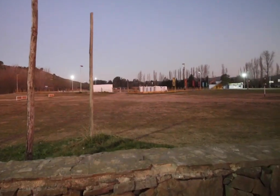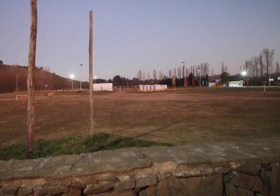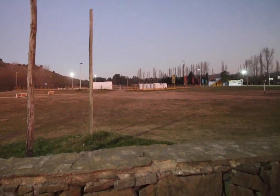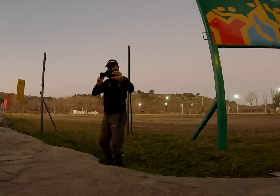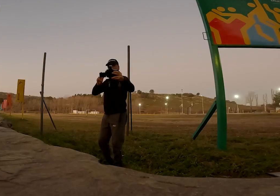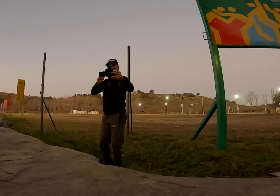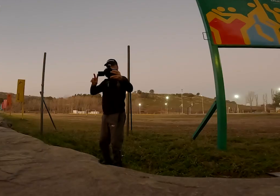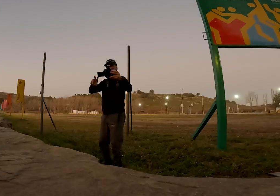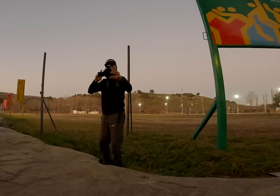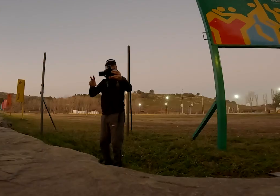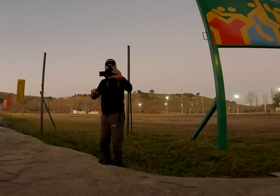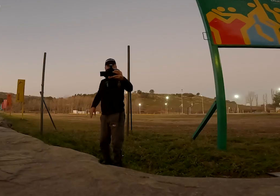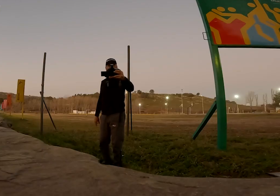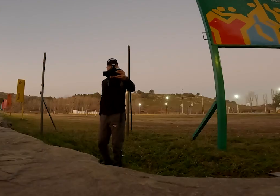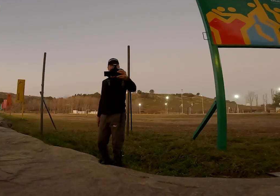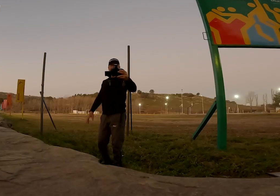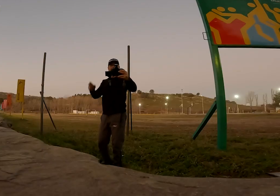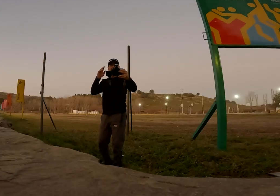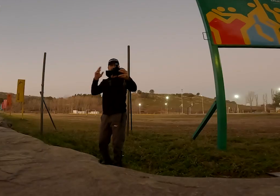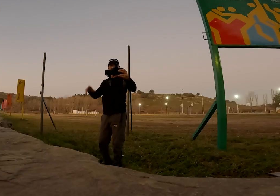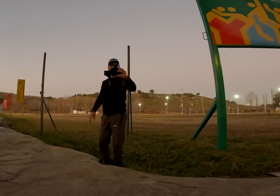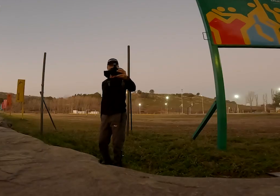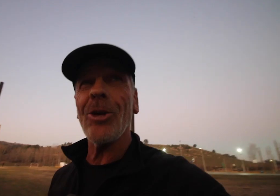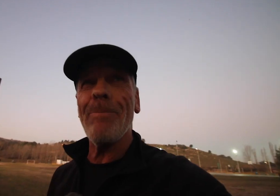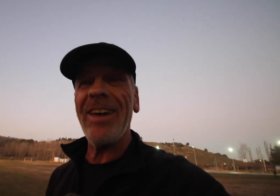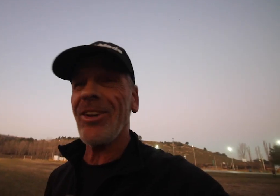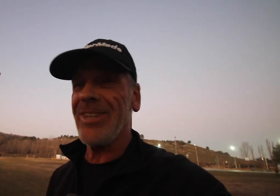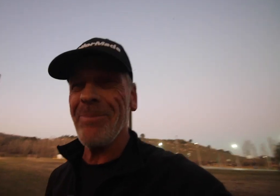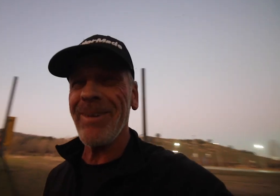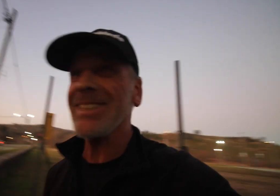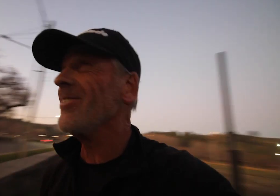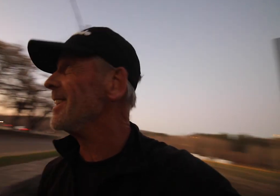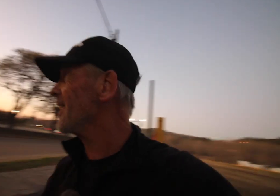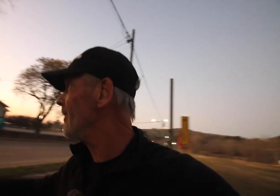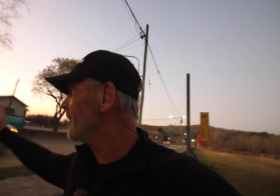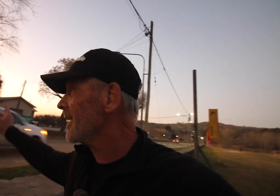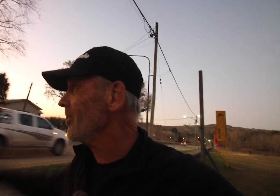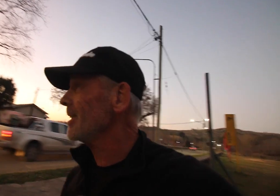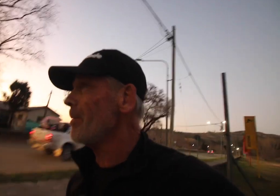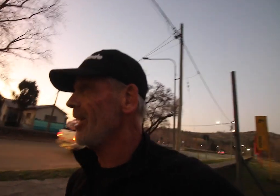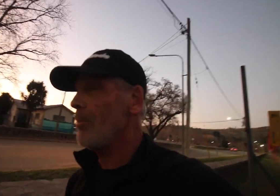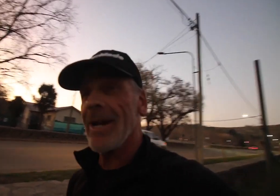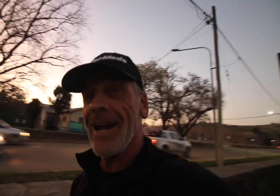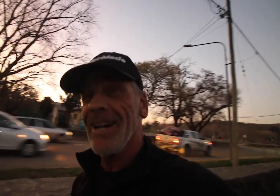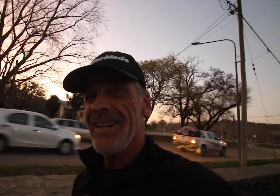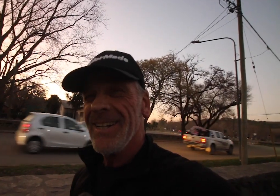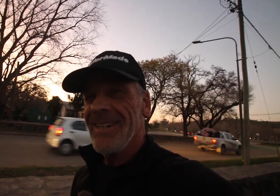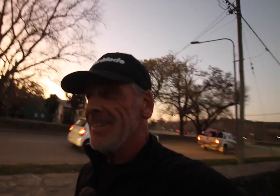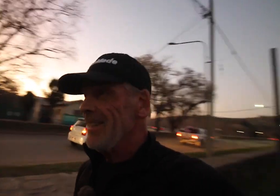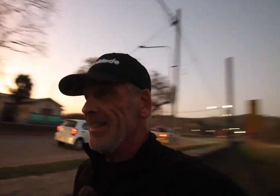dos carteles que estaban acá hace años. Mientras siempre hay un egresado que pasa, siempre tiene que haber un egresado que está pasando por